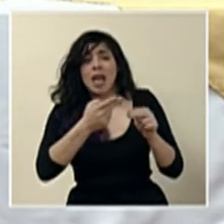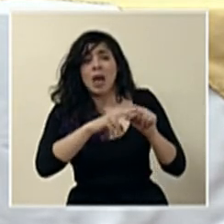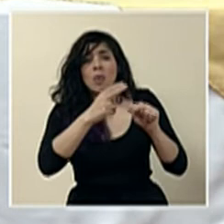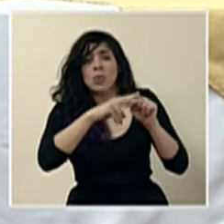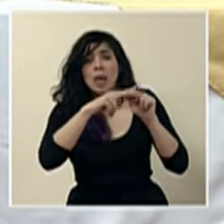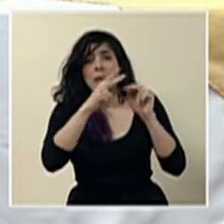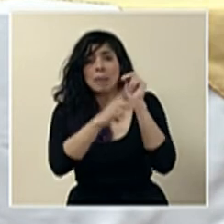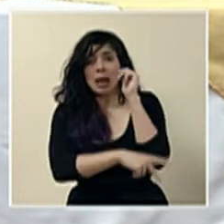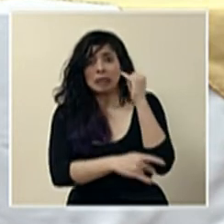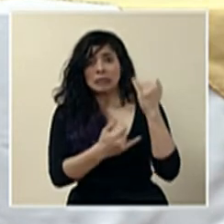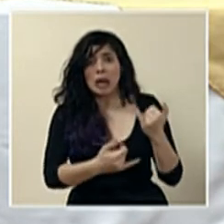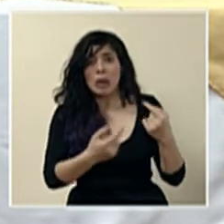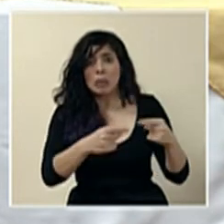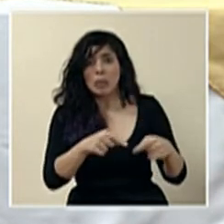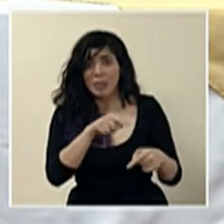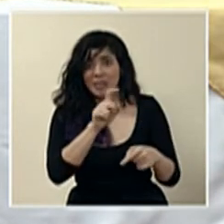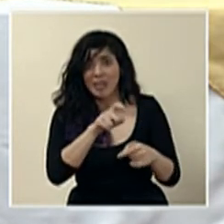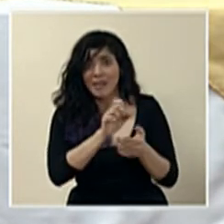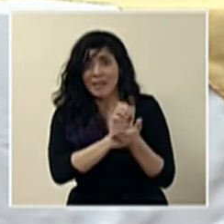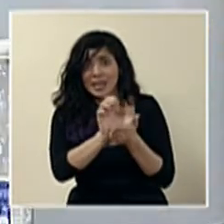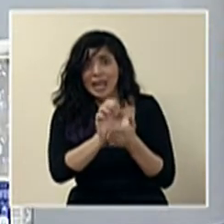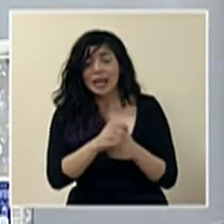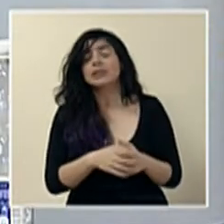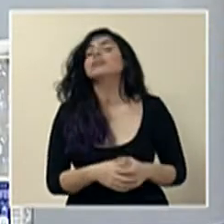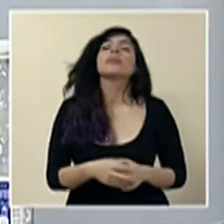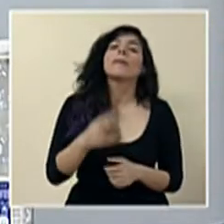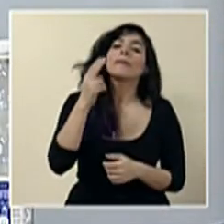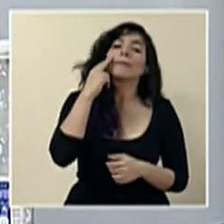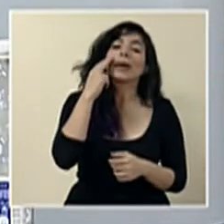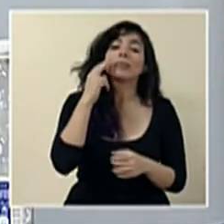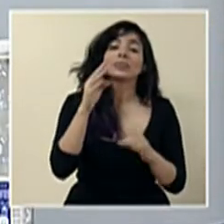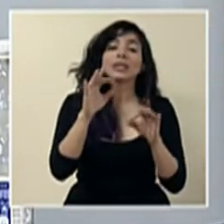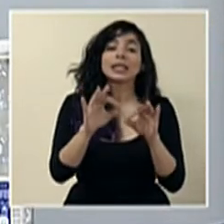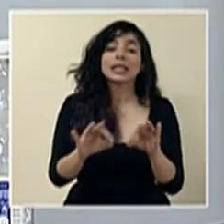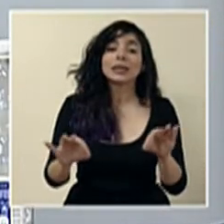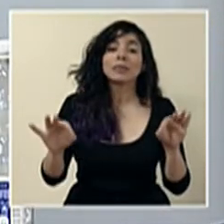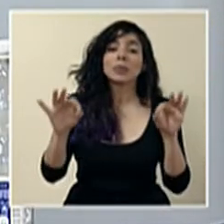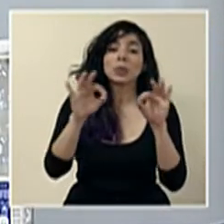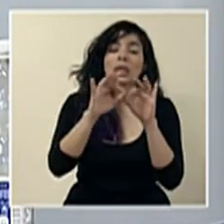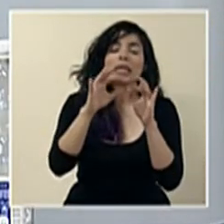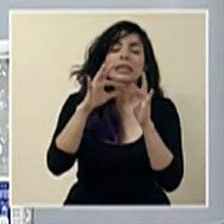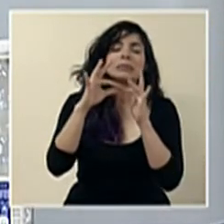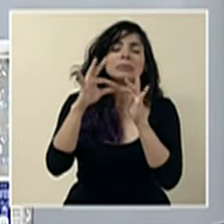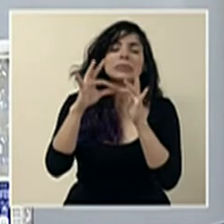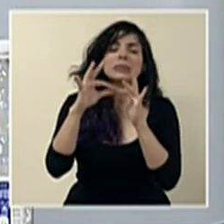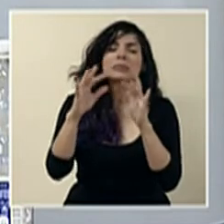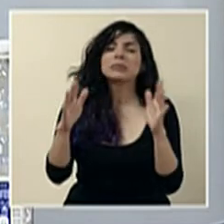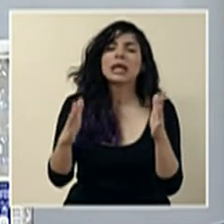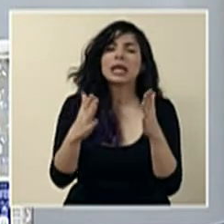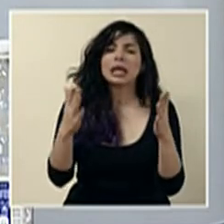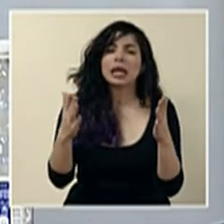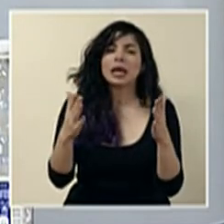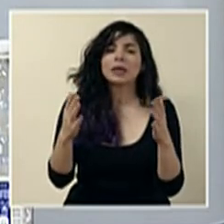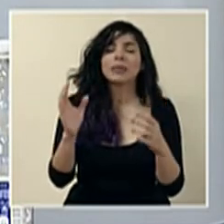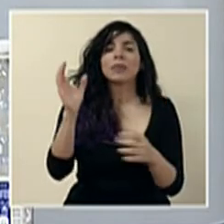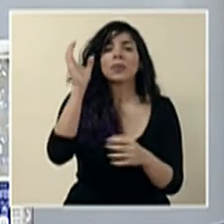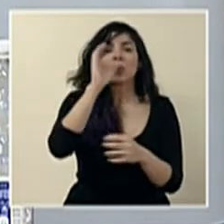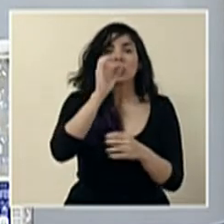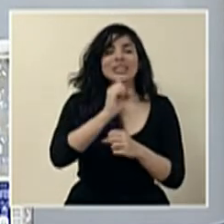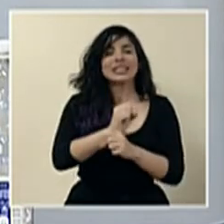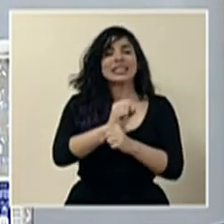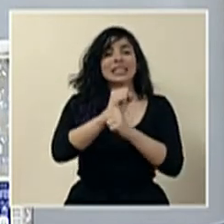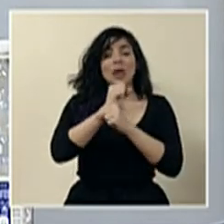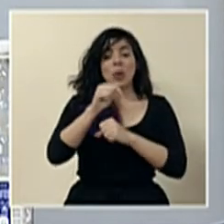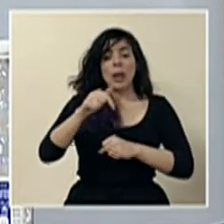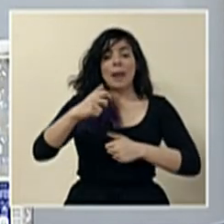entrando el país? Mire, lo que es importante y fundamental es asegurarnos de que esta